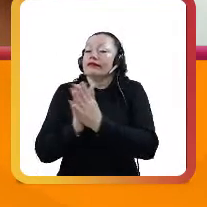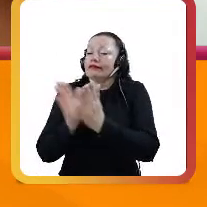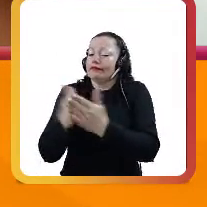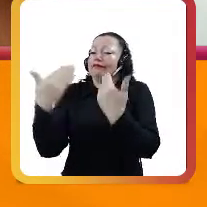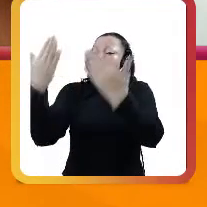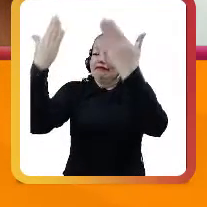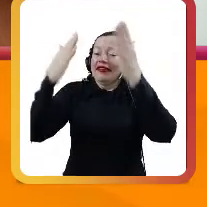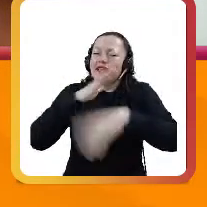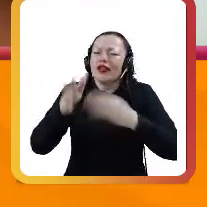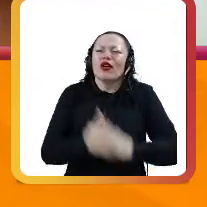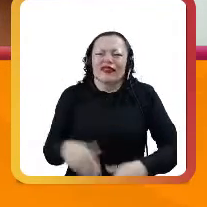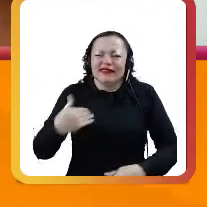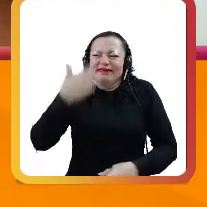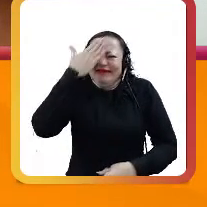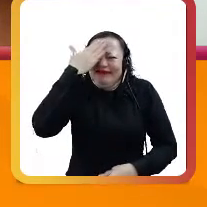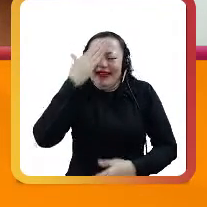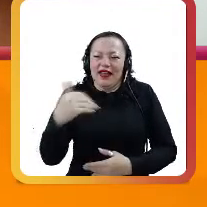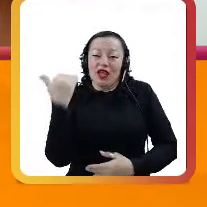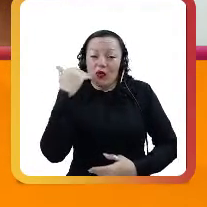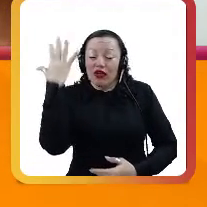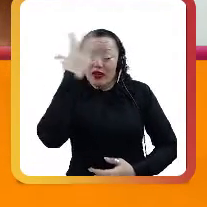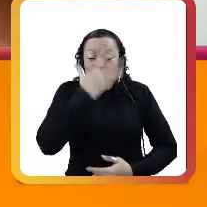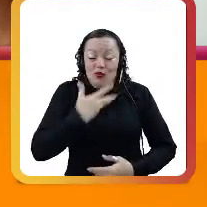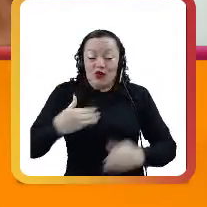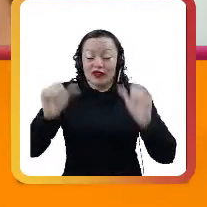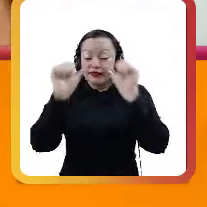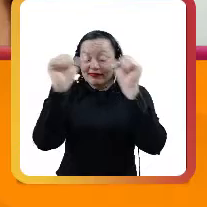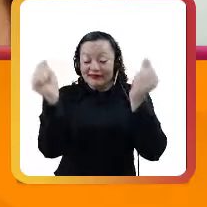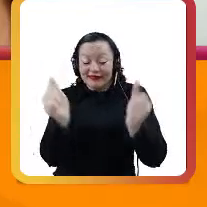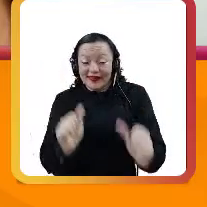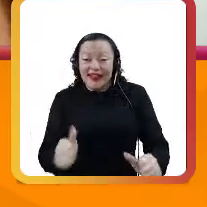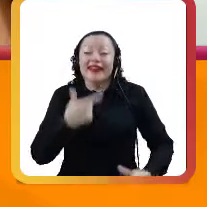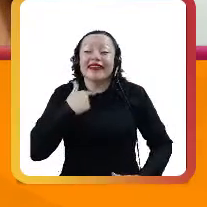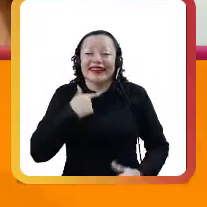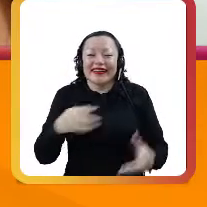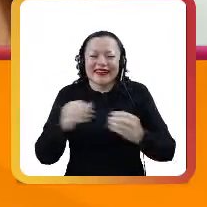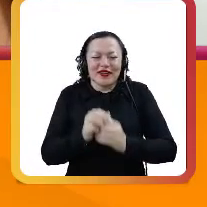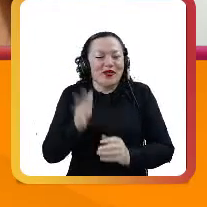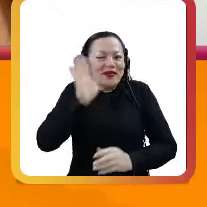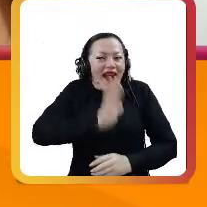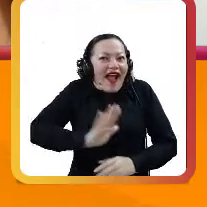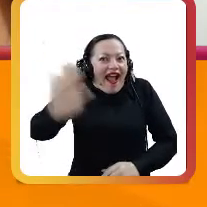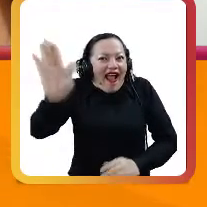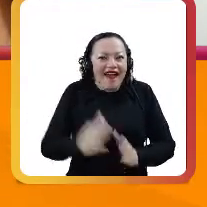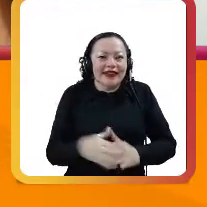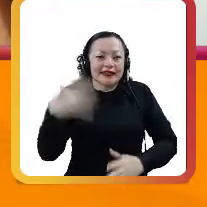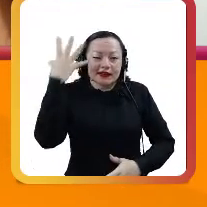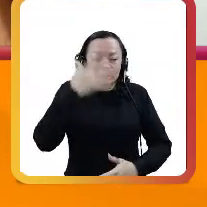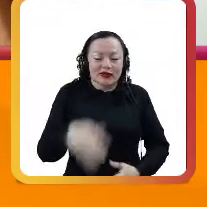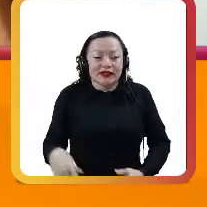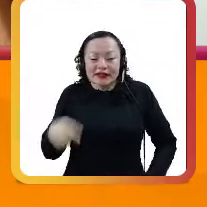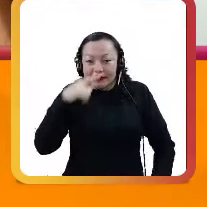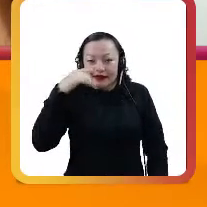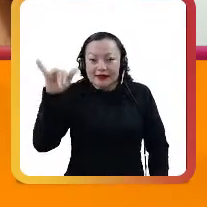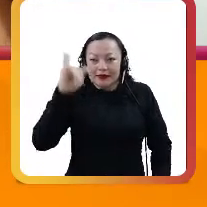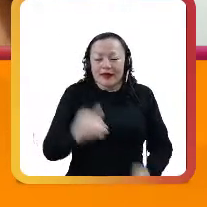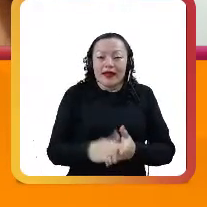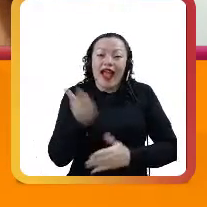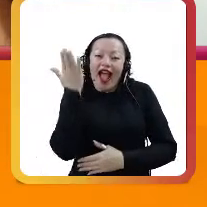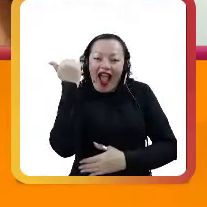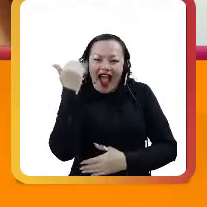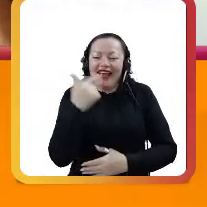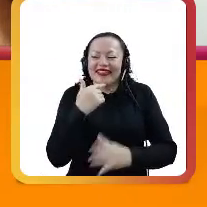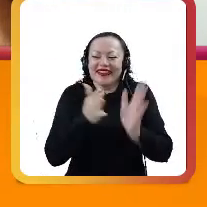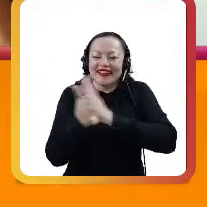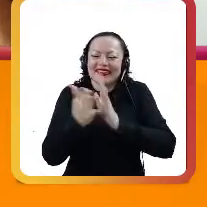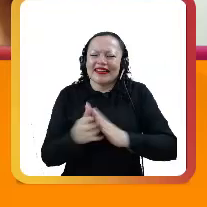chicas quieren verse hermosas, quieren no perder ese feeling que ellas tienen tan hermosas. Ayer, yo me imagino que ayer